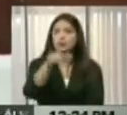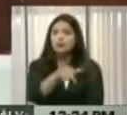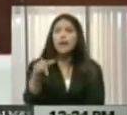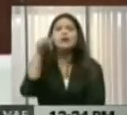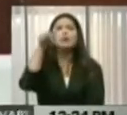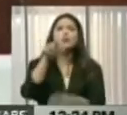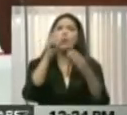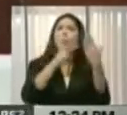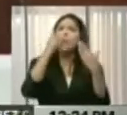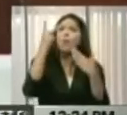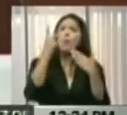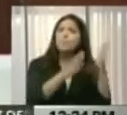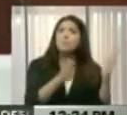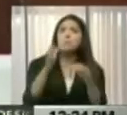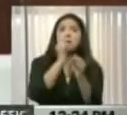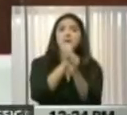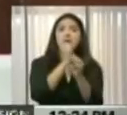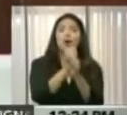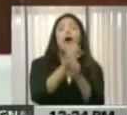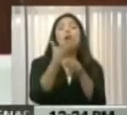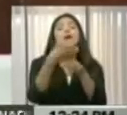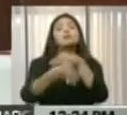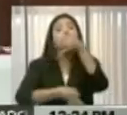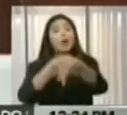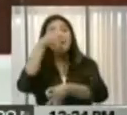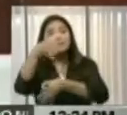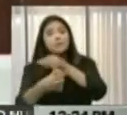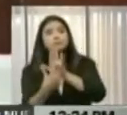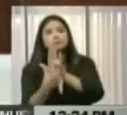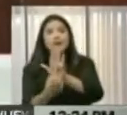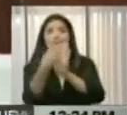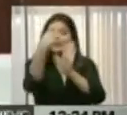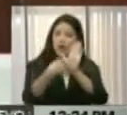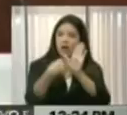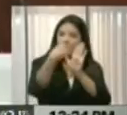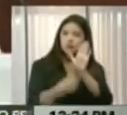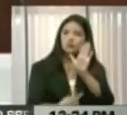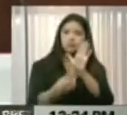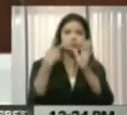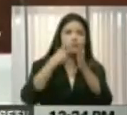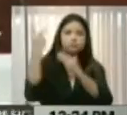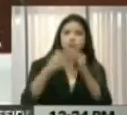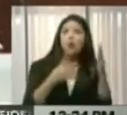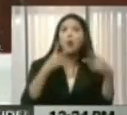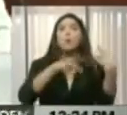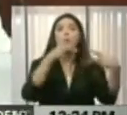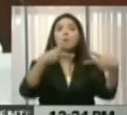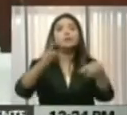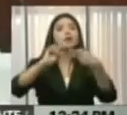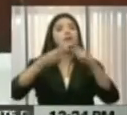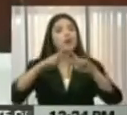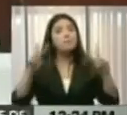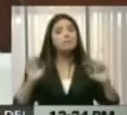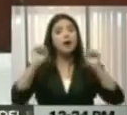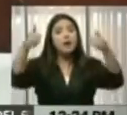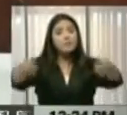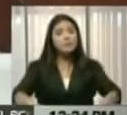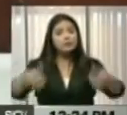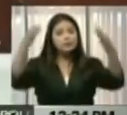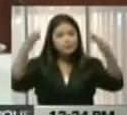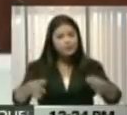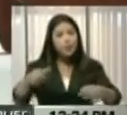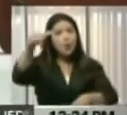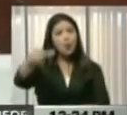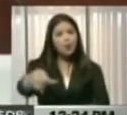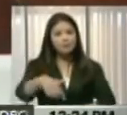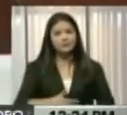pedagogía, una agenda de trabajo que ha sido explicada, se ha dado de lectura entonces de este proceso de paz que inicia formalmente